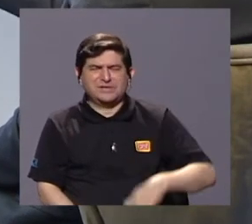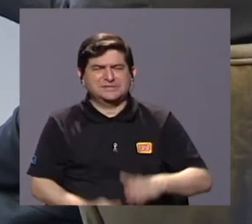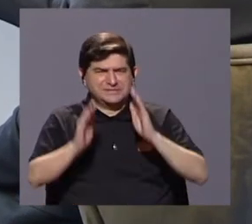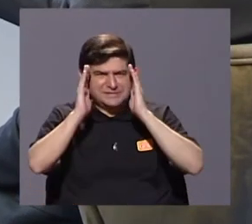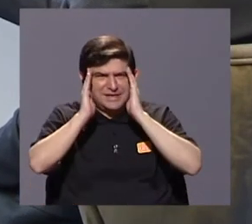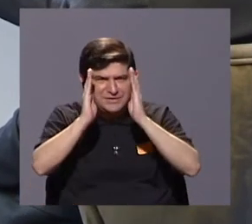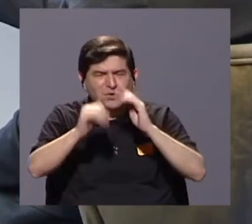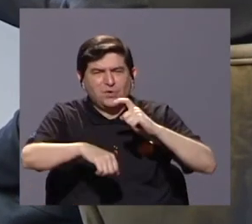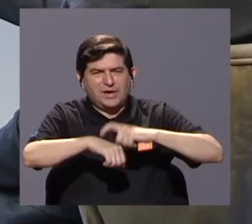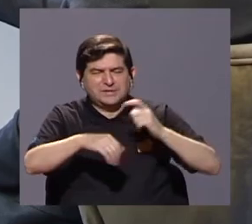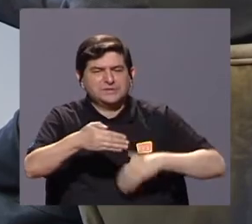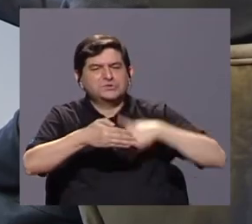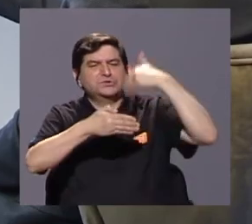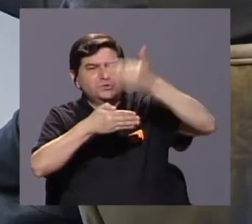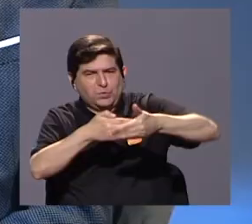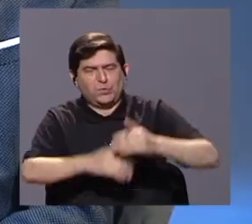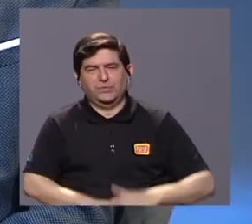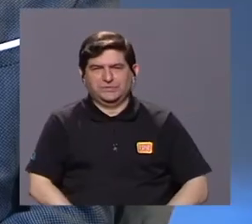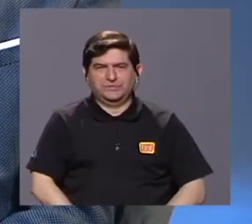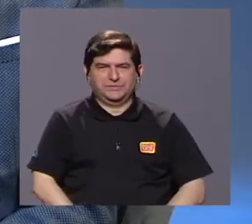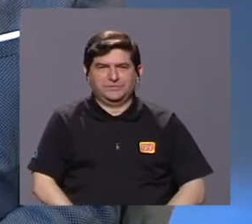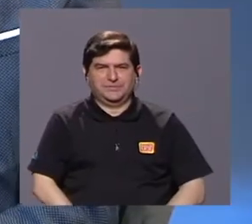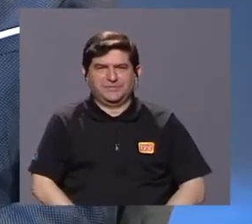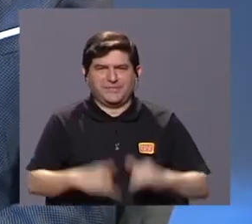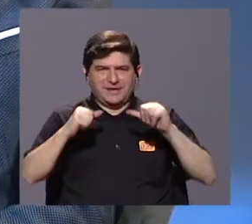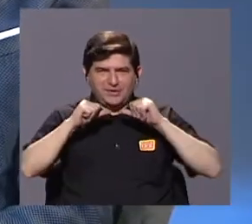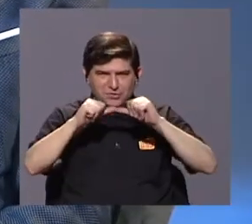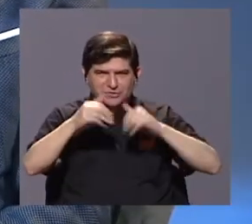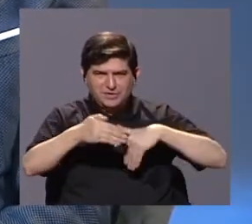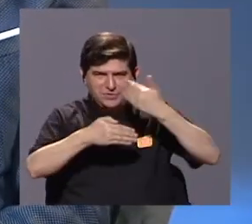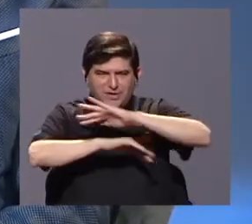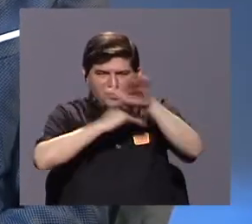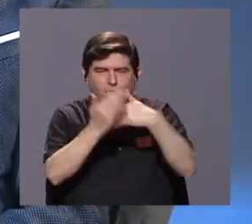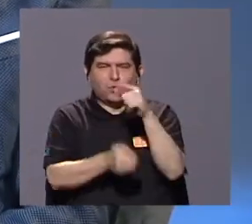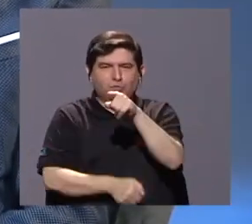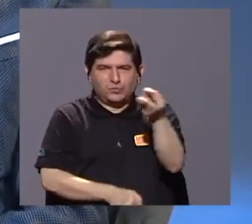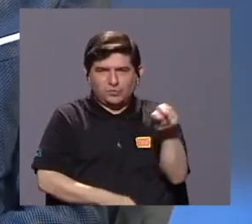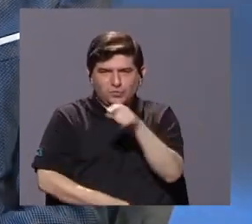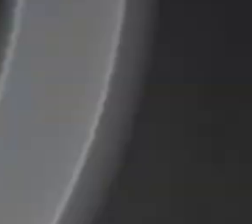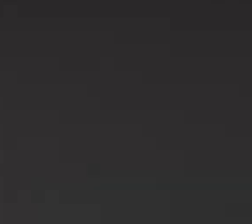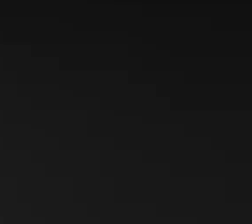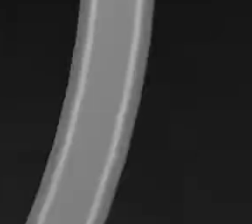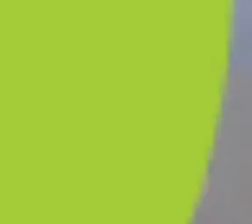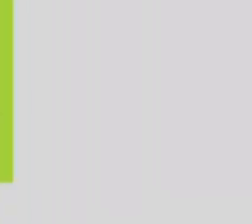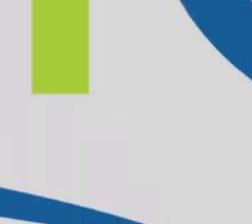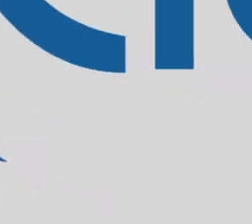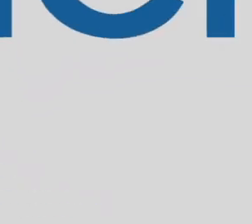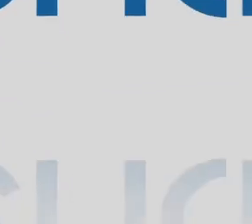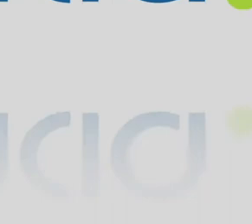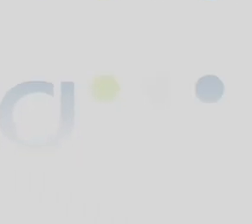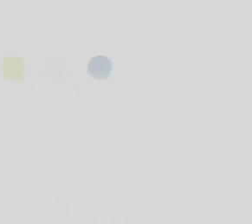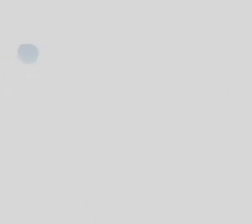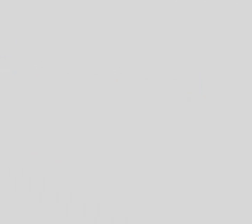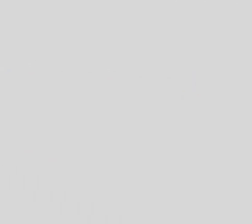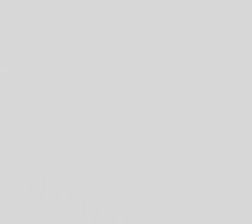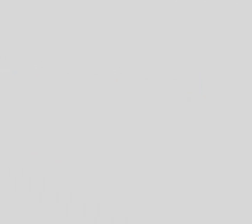minutos en el siguiente segmento. Ya regresamos con todas y todos ustedes.